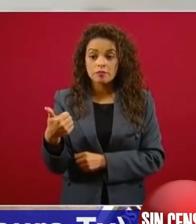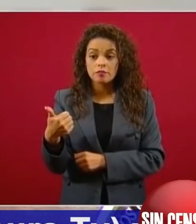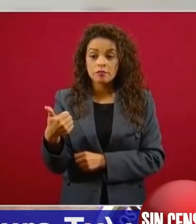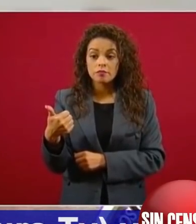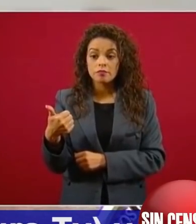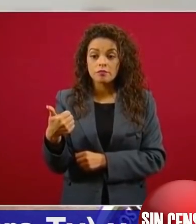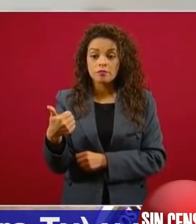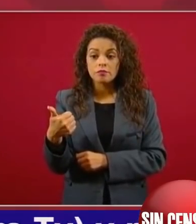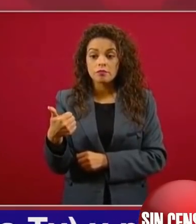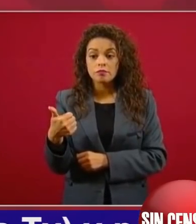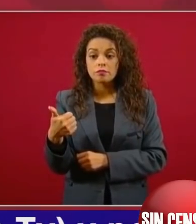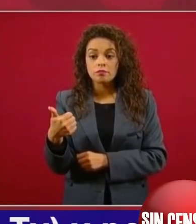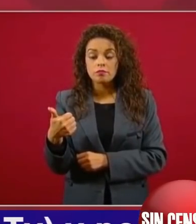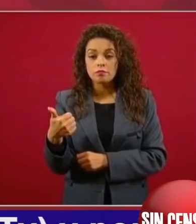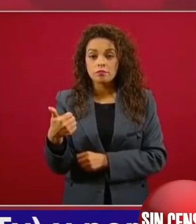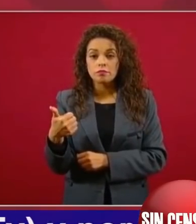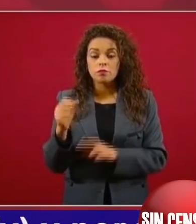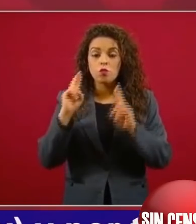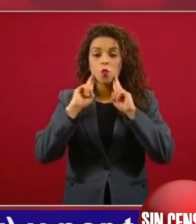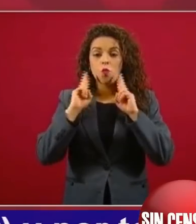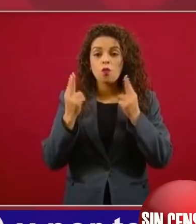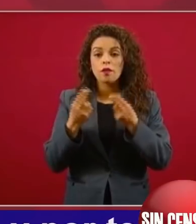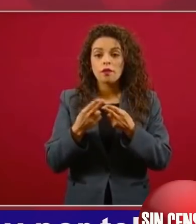unidades territoriales,